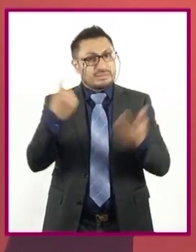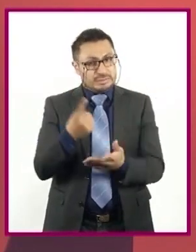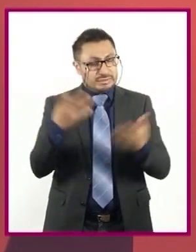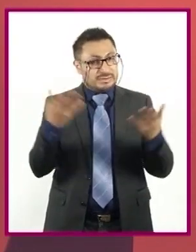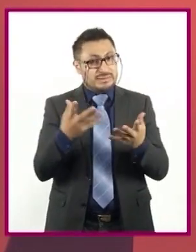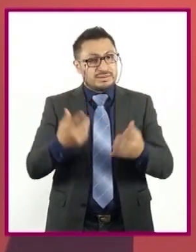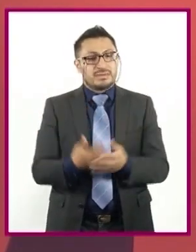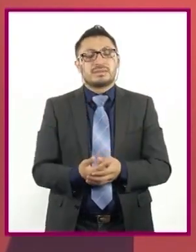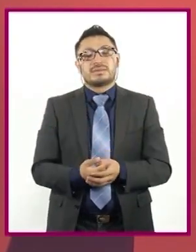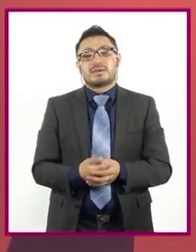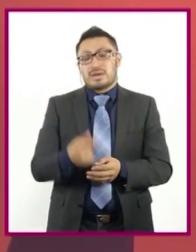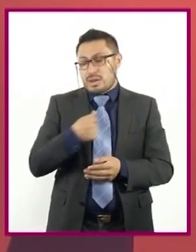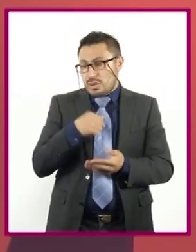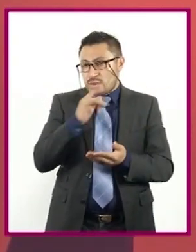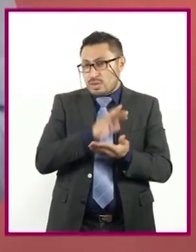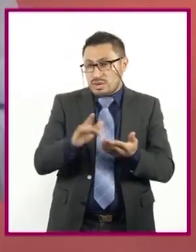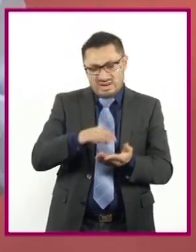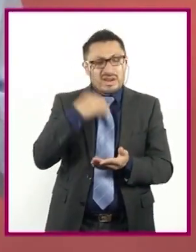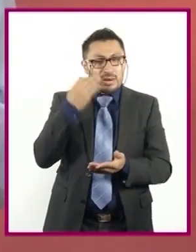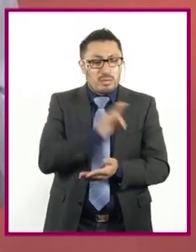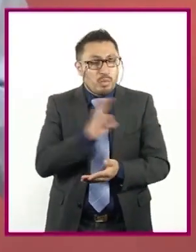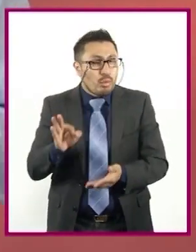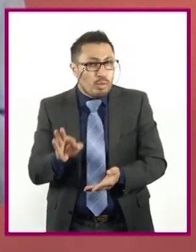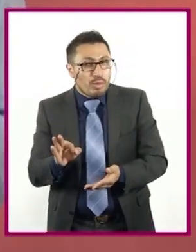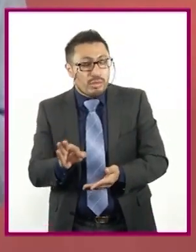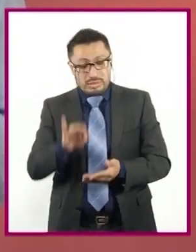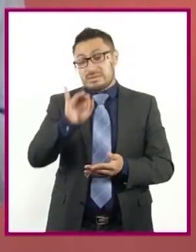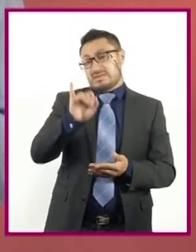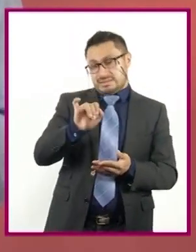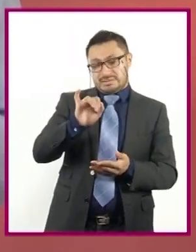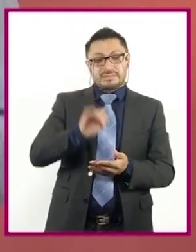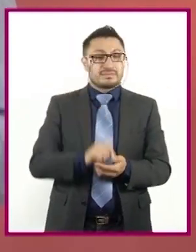¿Puedo leer las diapositivas, profesor? Claro.